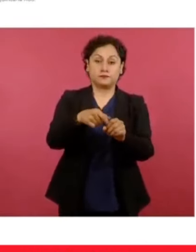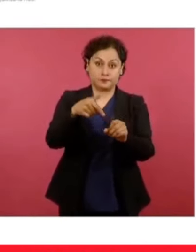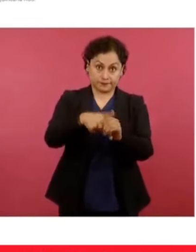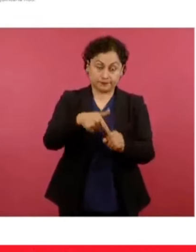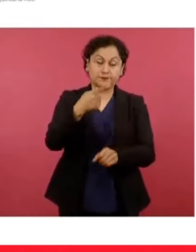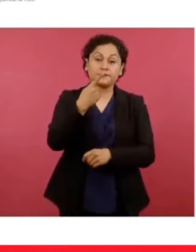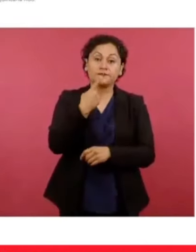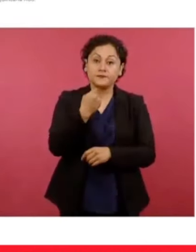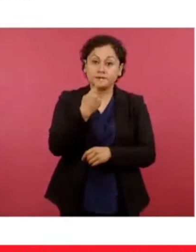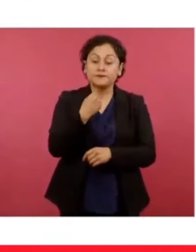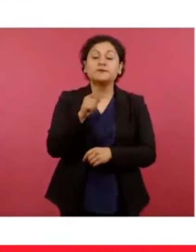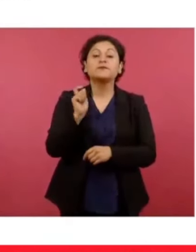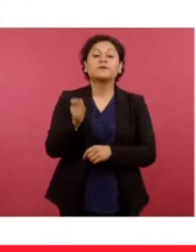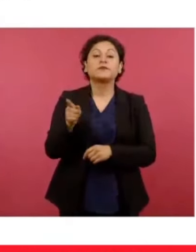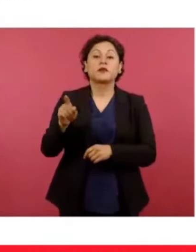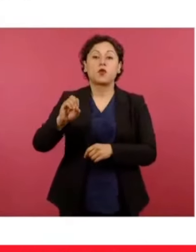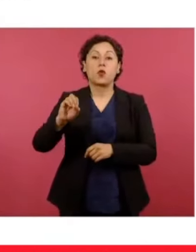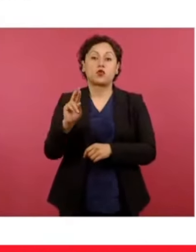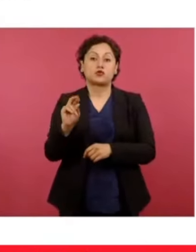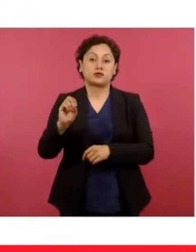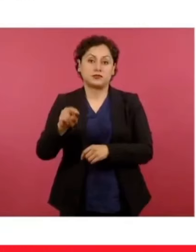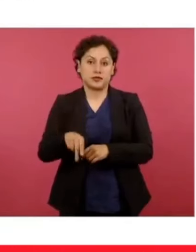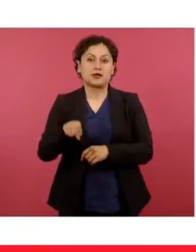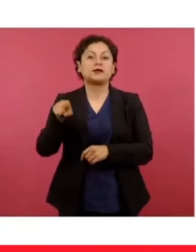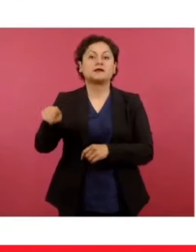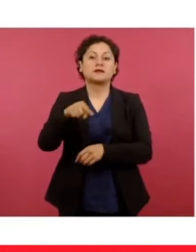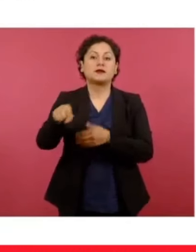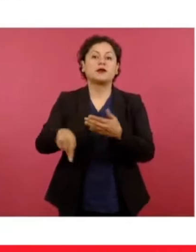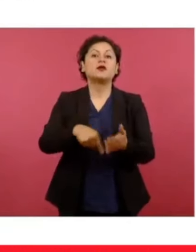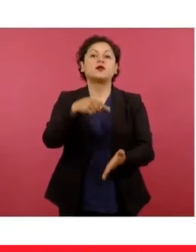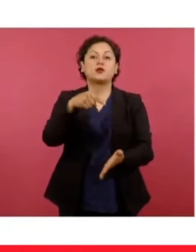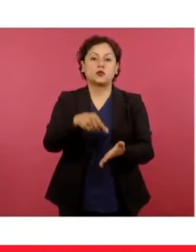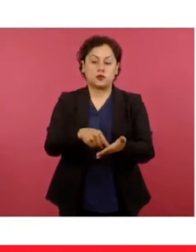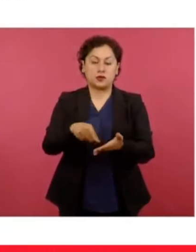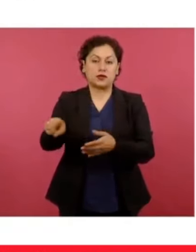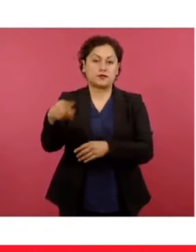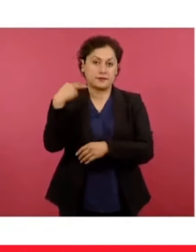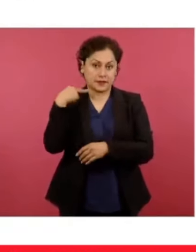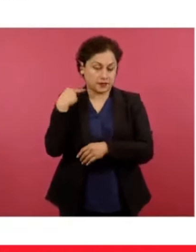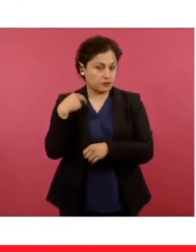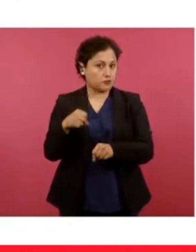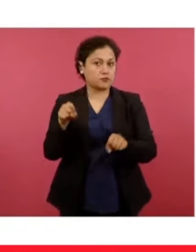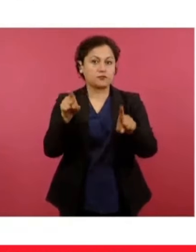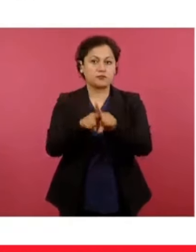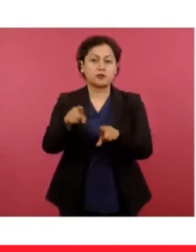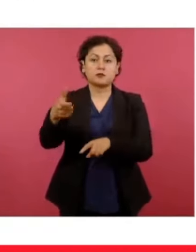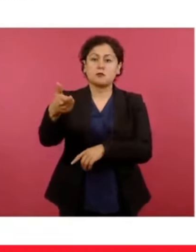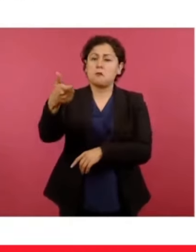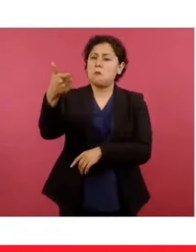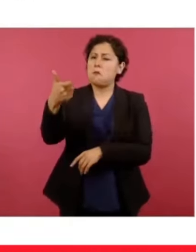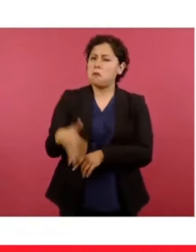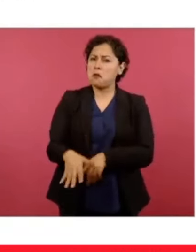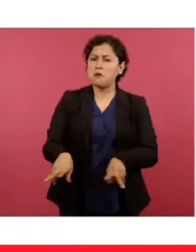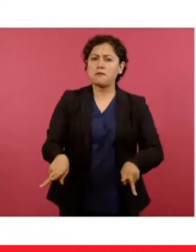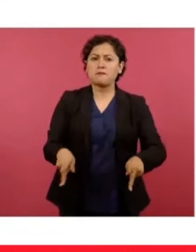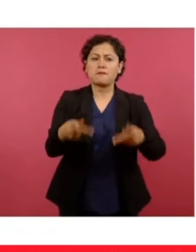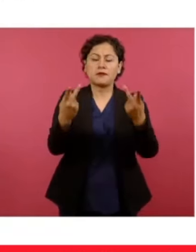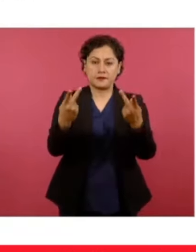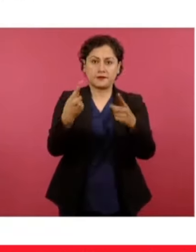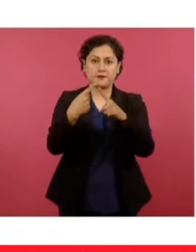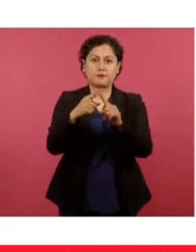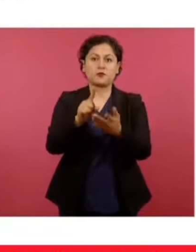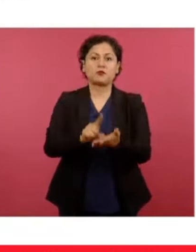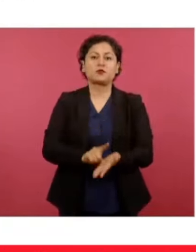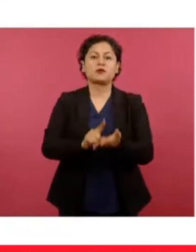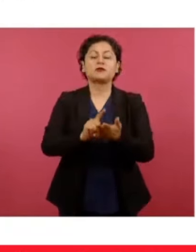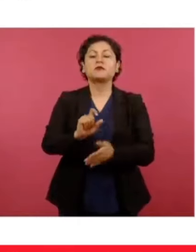nuevamente esta franquicia en este caso estación de servicio auto en coatzacalcos Veracruz con el precio por litro de la Premium en